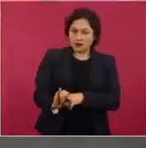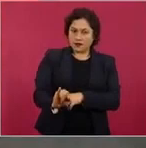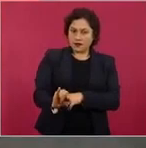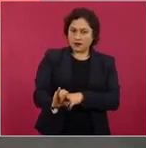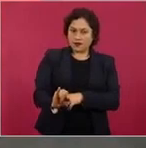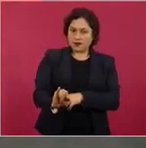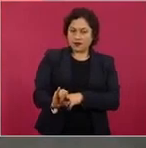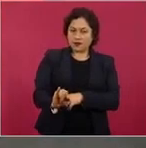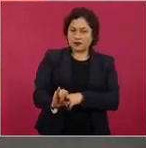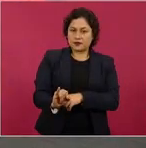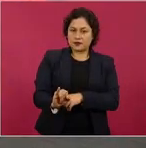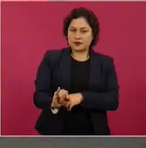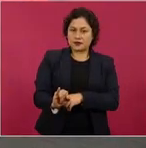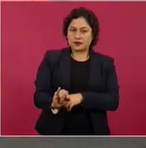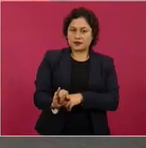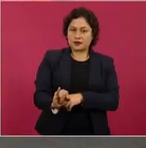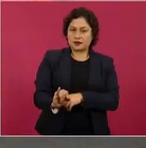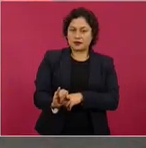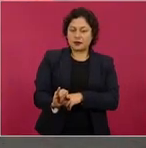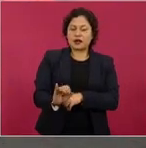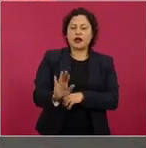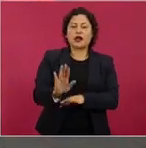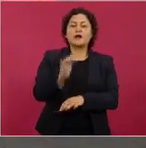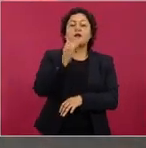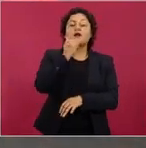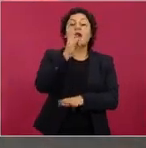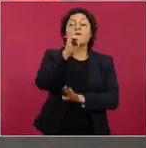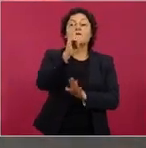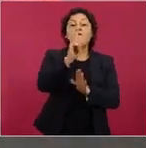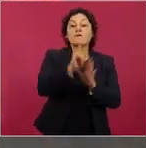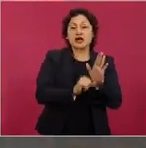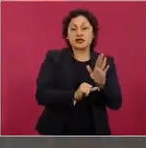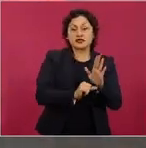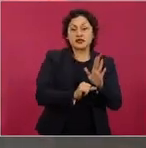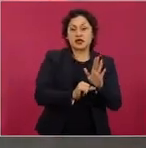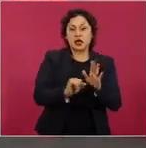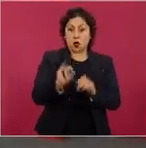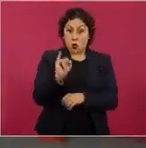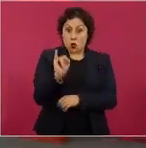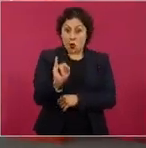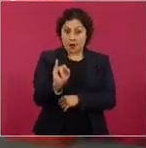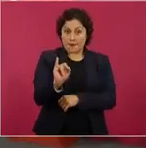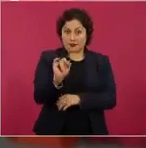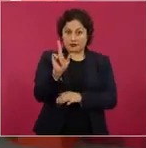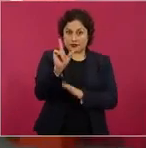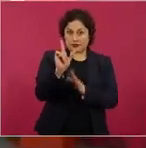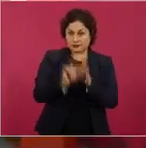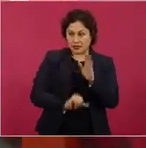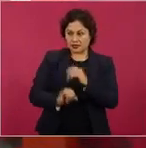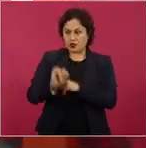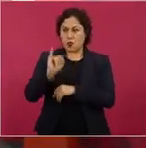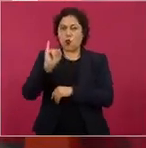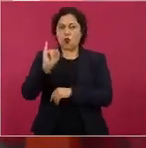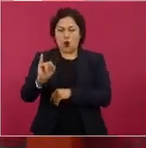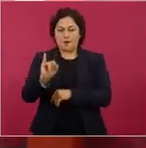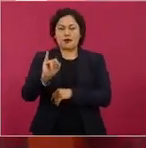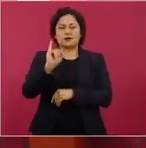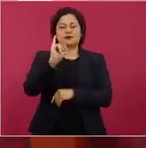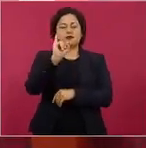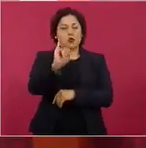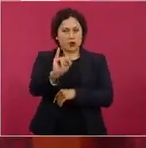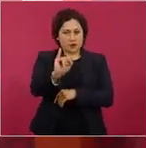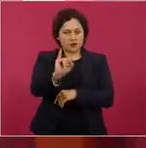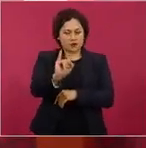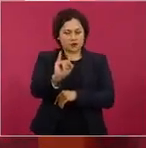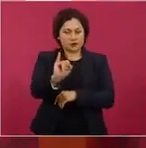de mes, el primer jueves del mes, se va a informar sobre